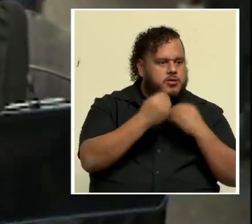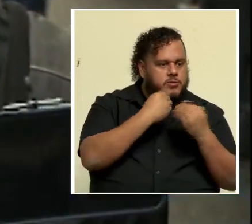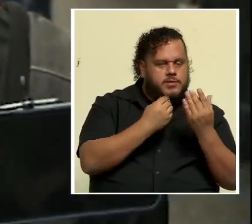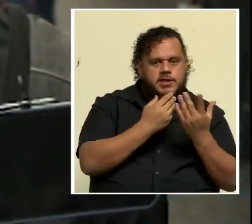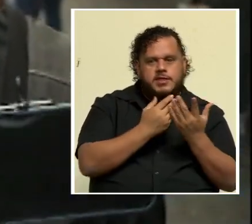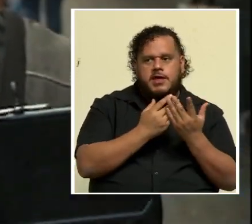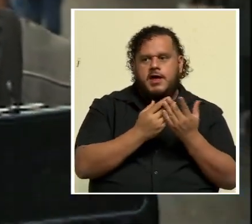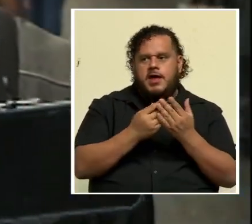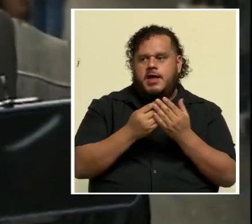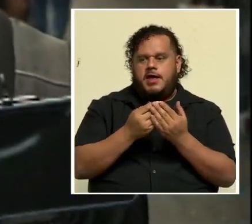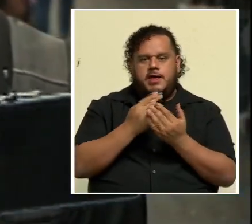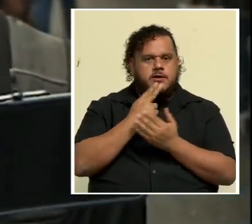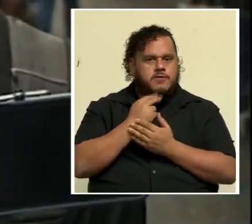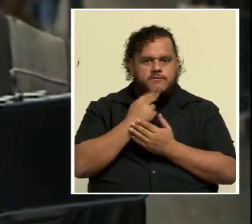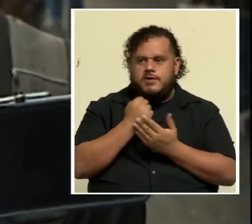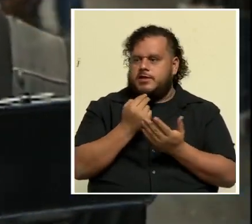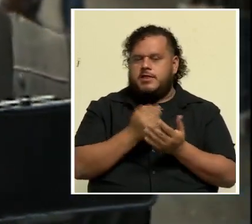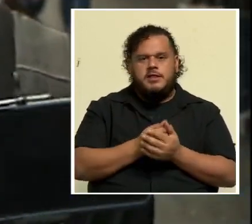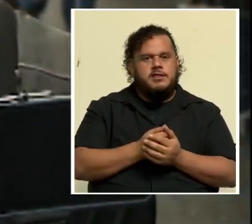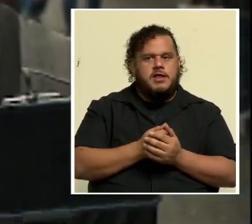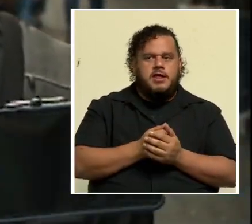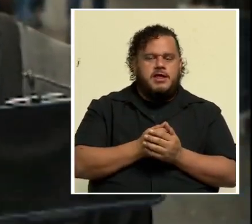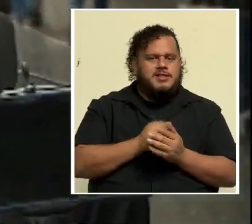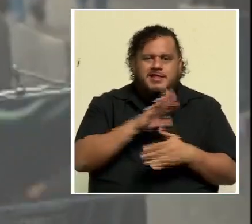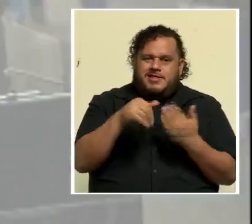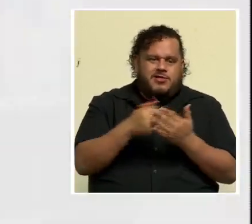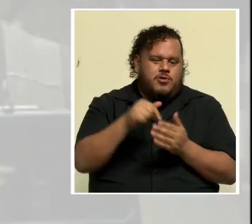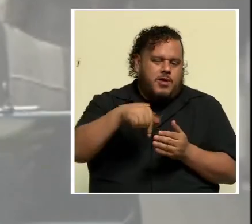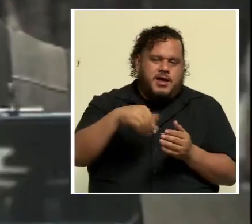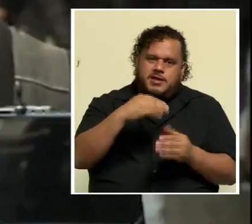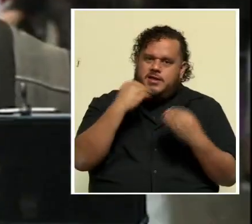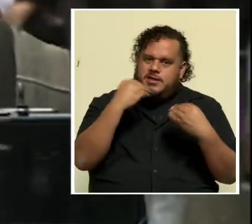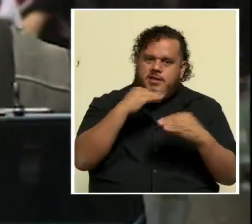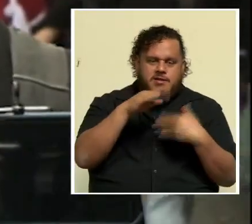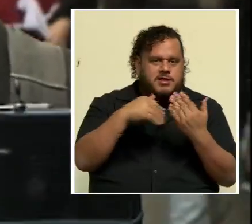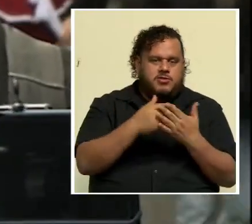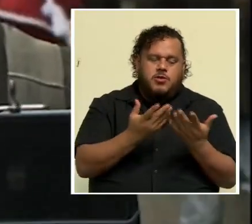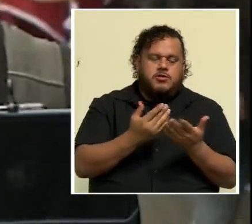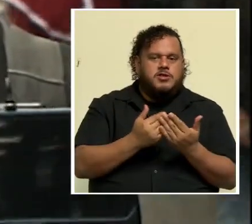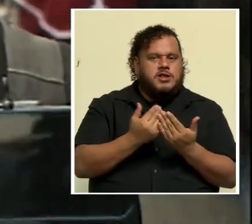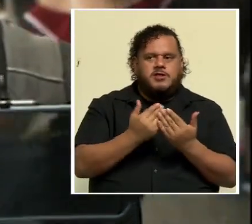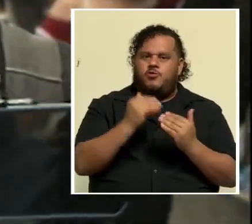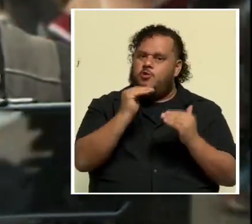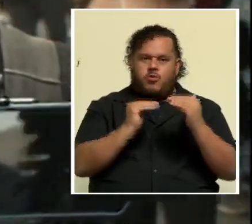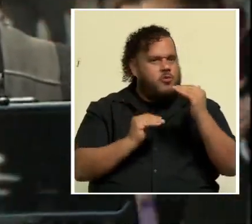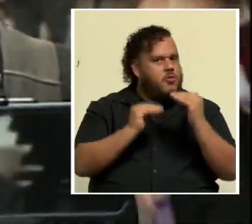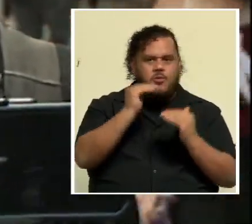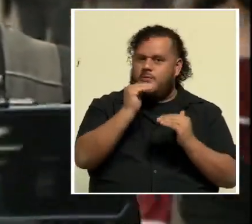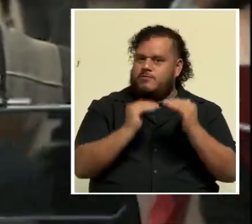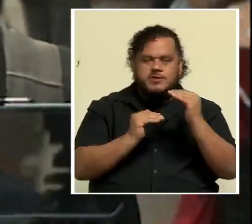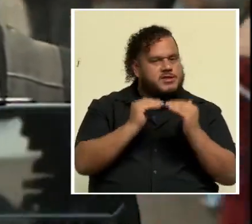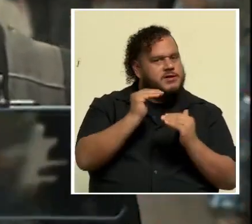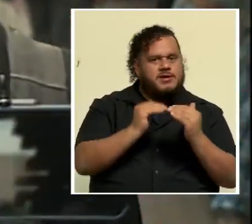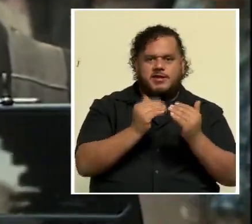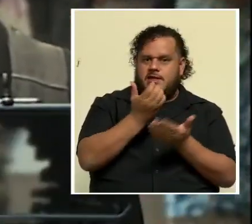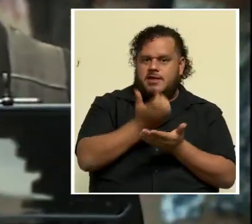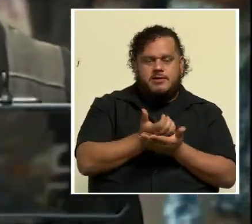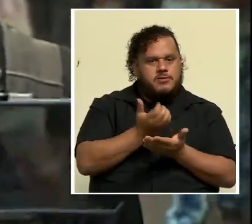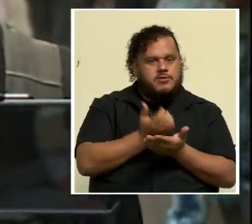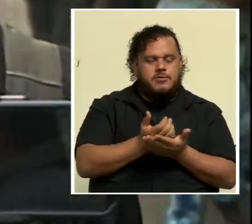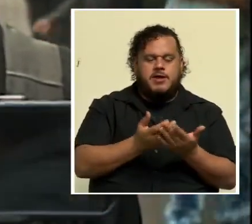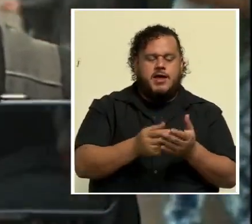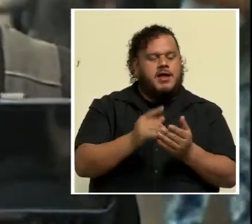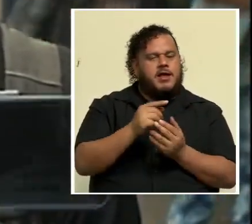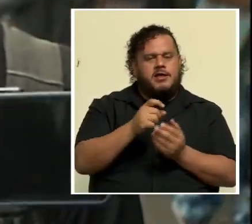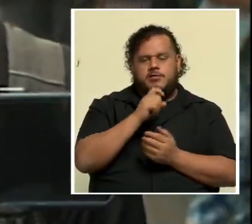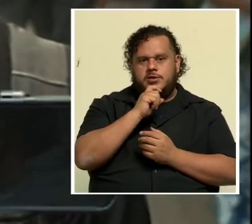comida, confites, artículos, de todo se vende acá. Tuve mucha estabilidad económica y es muy difícil de pasar de